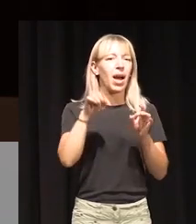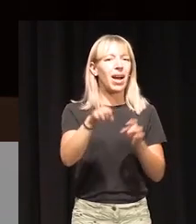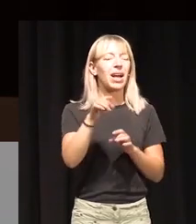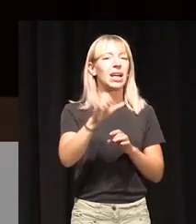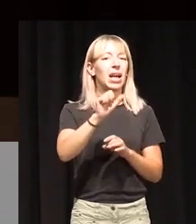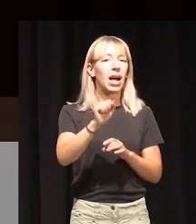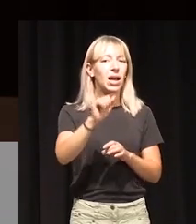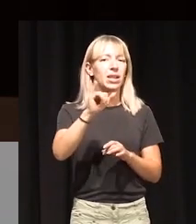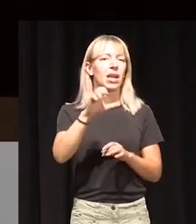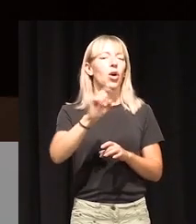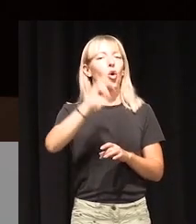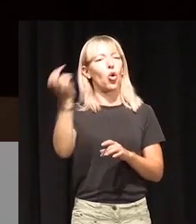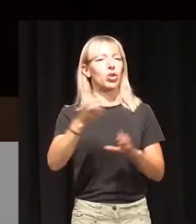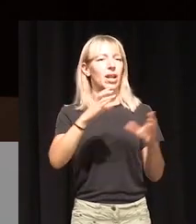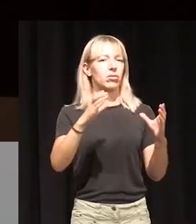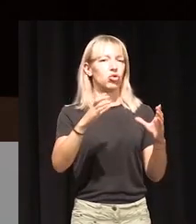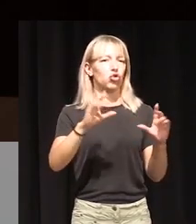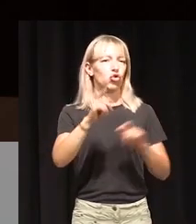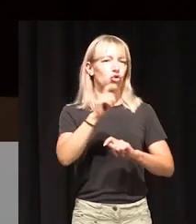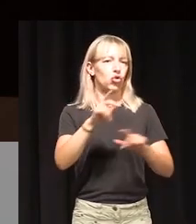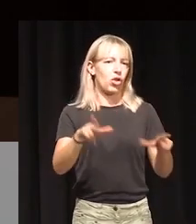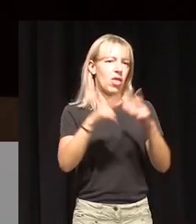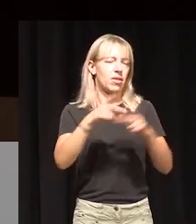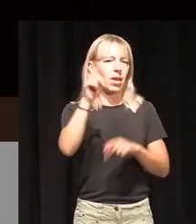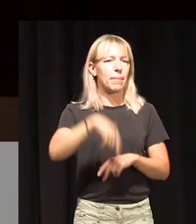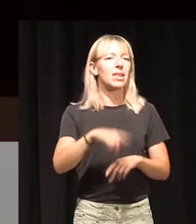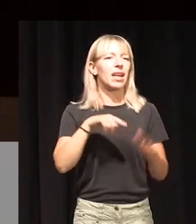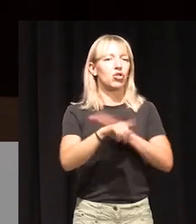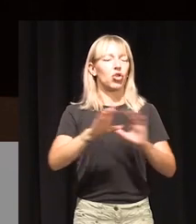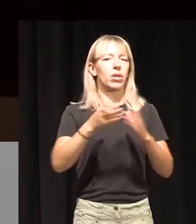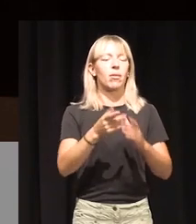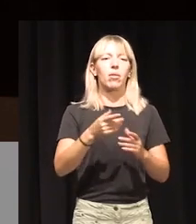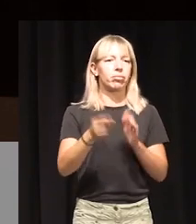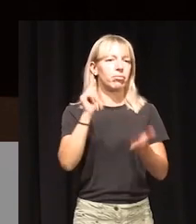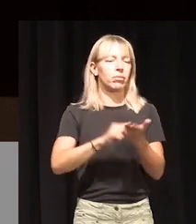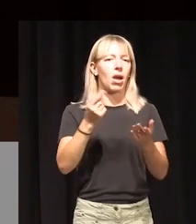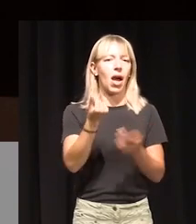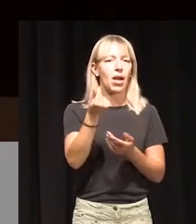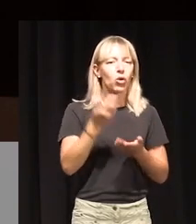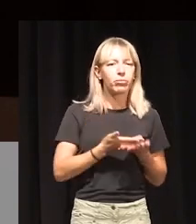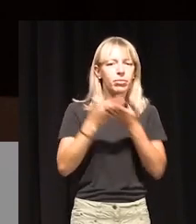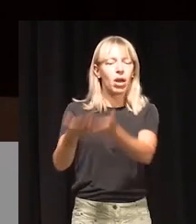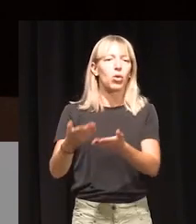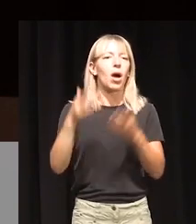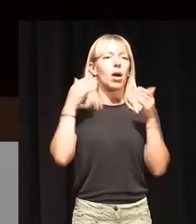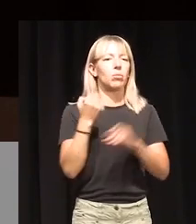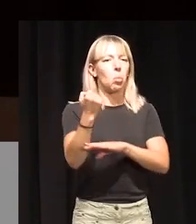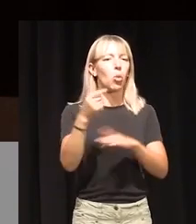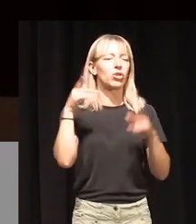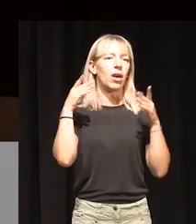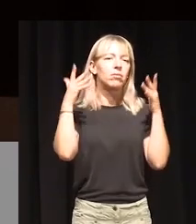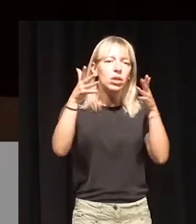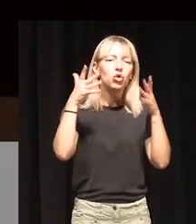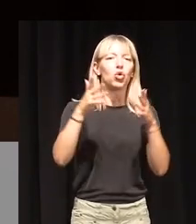de gestión colectiva, reaccionó de forma ágil y efectiva, concediendo ayudas económicas, apoyando y asesorando a miles de sus